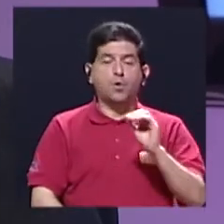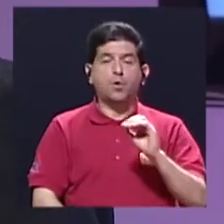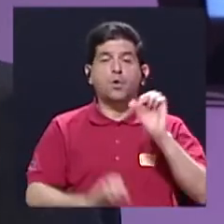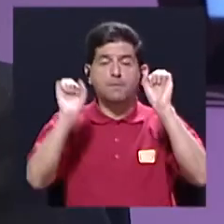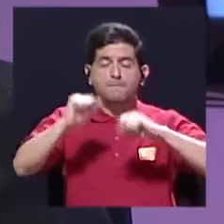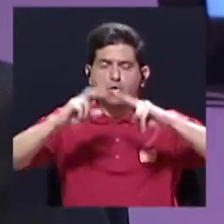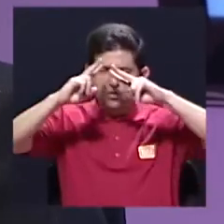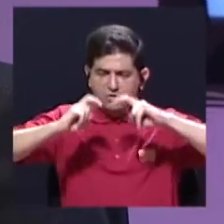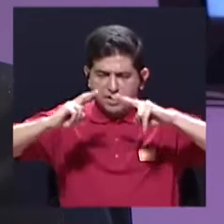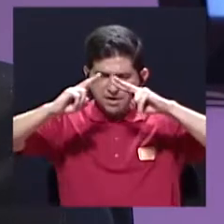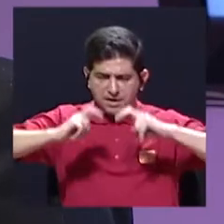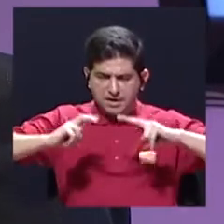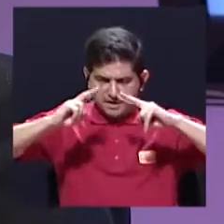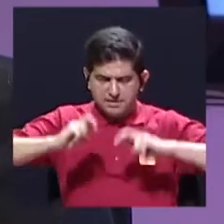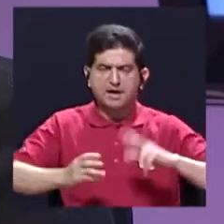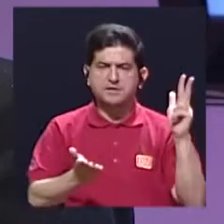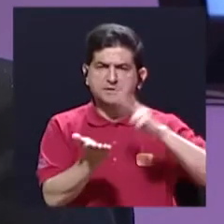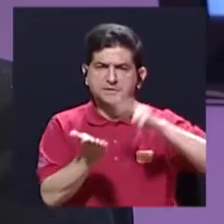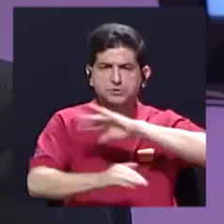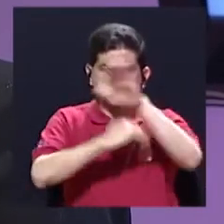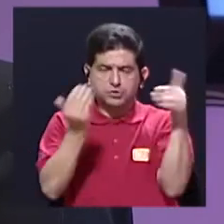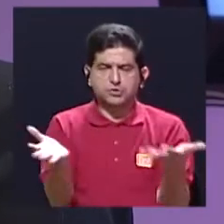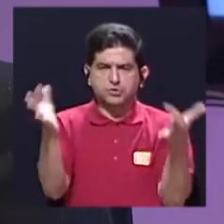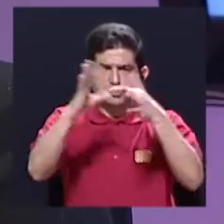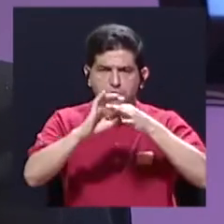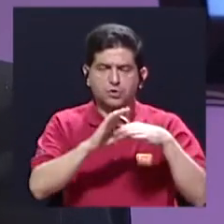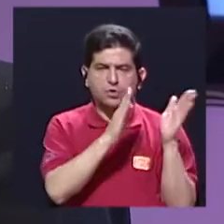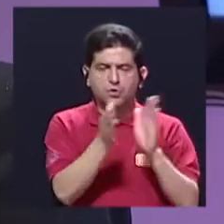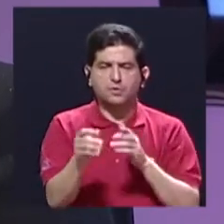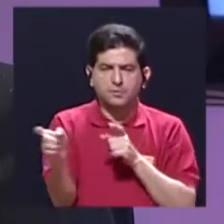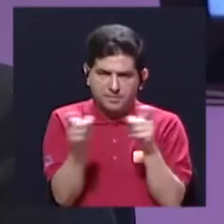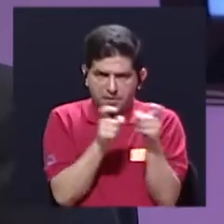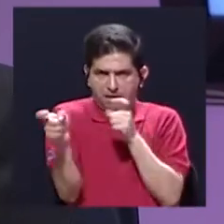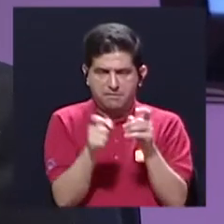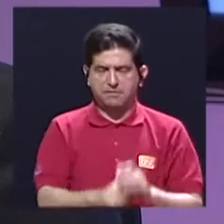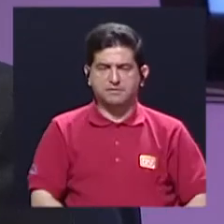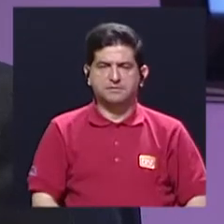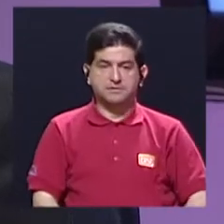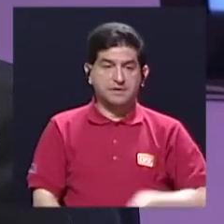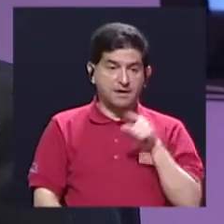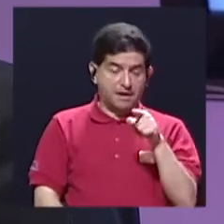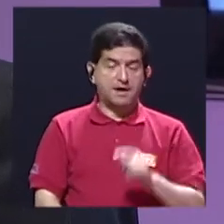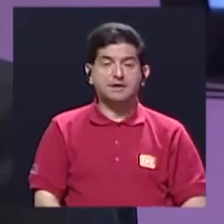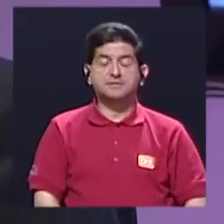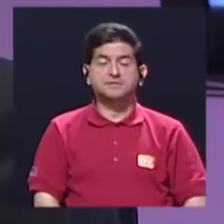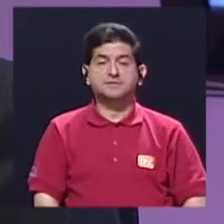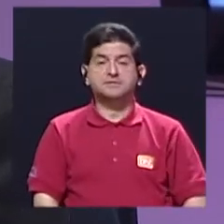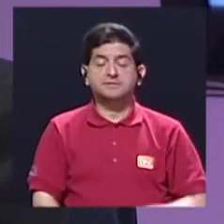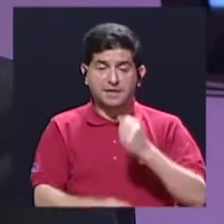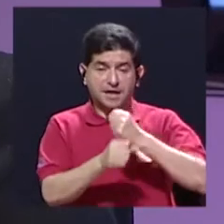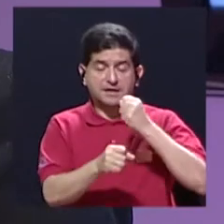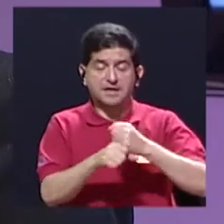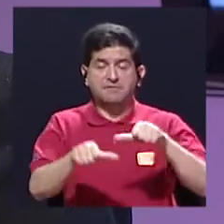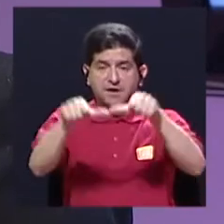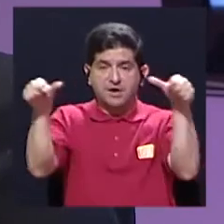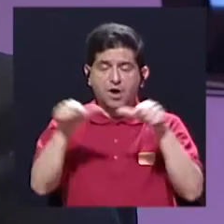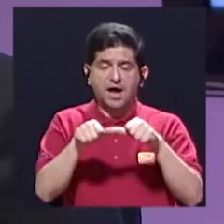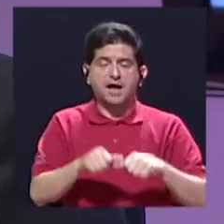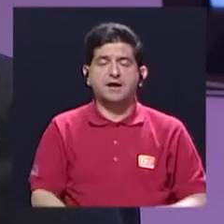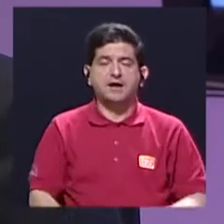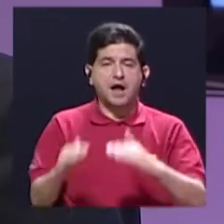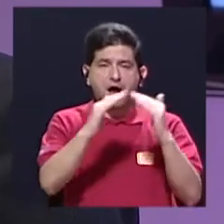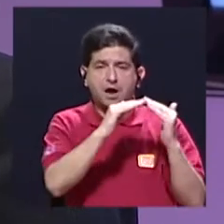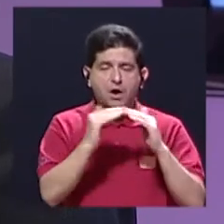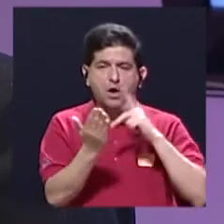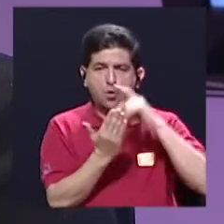revisar, aprobar, analizar, todo lo que tenga que ver con planes reguladores. Esa es la cartera del urbanismo que tiene